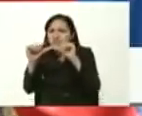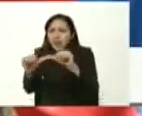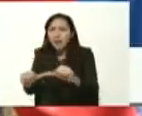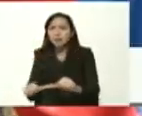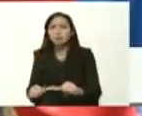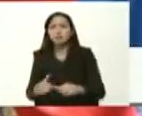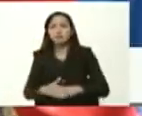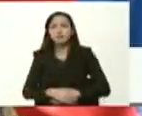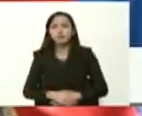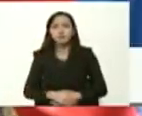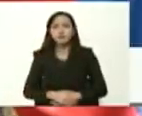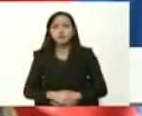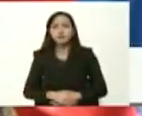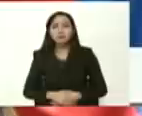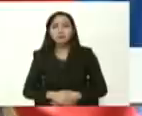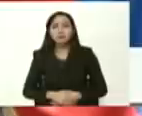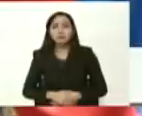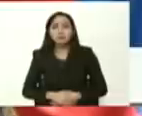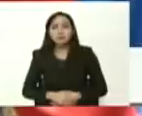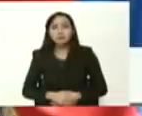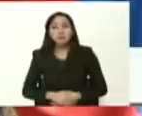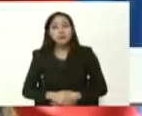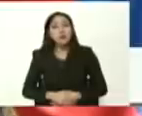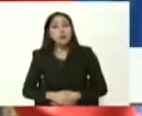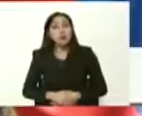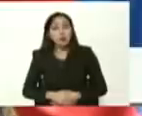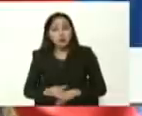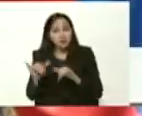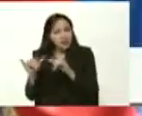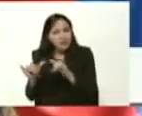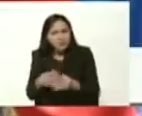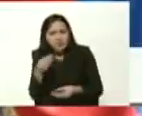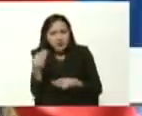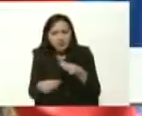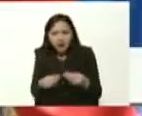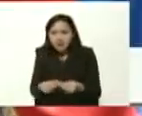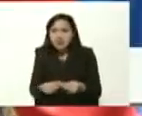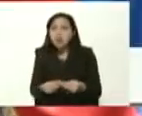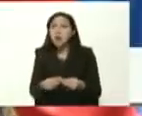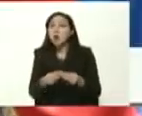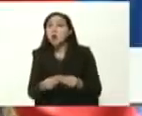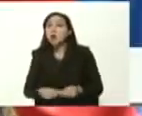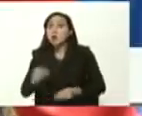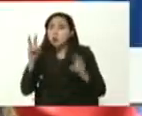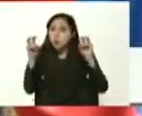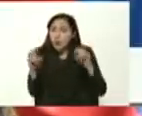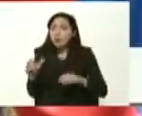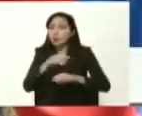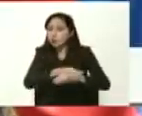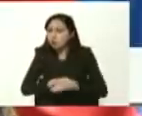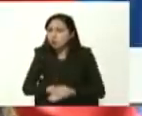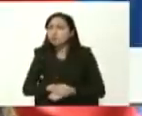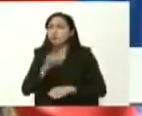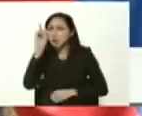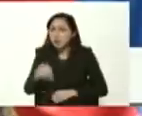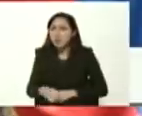descarta en el transcurso de estas mismas investigaciones que ocurran nuevas detenciones.